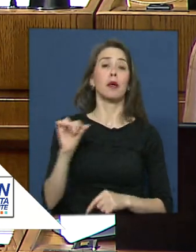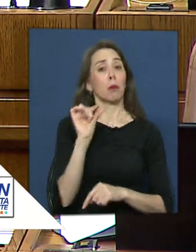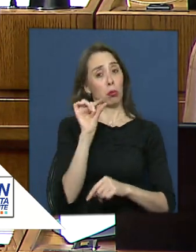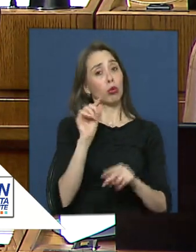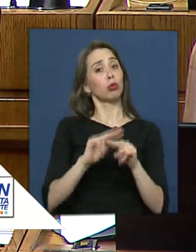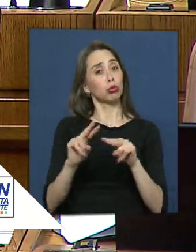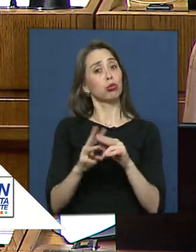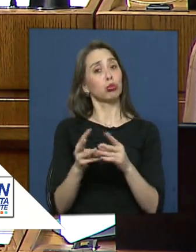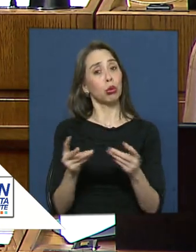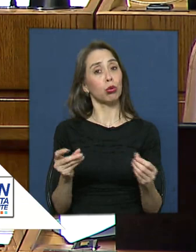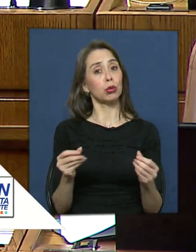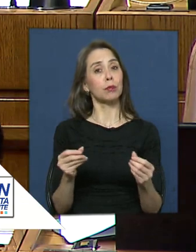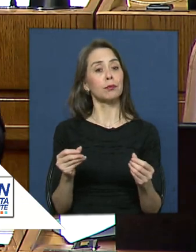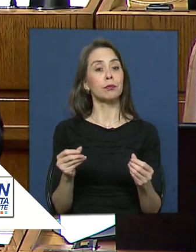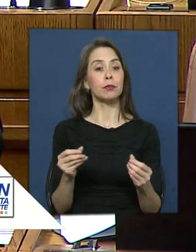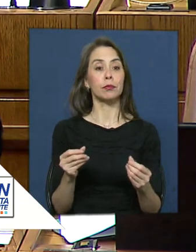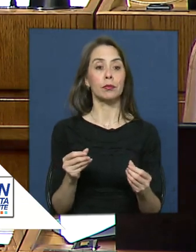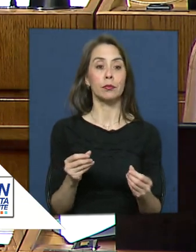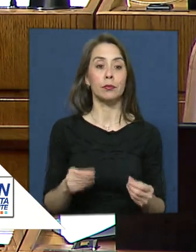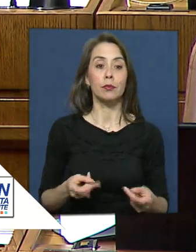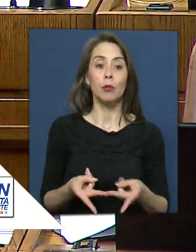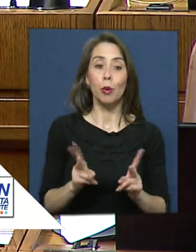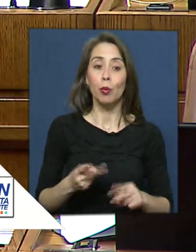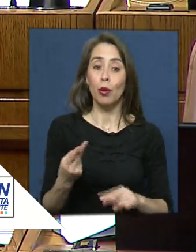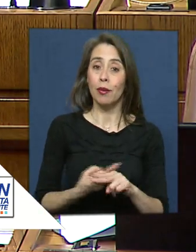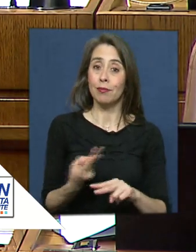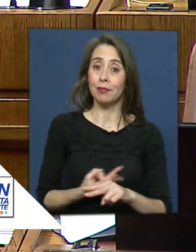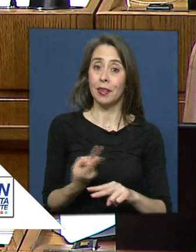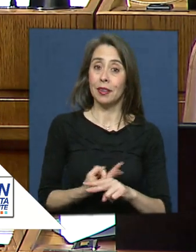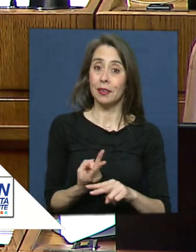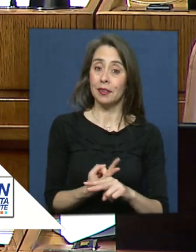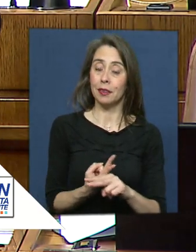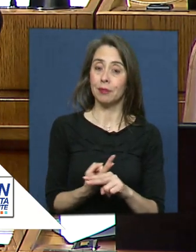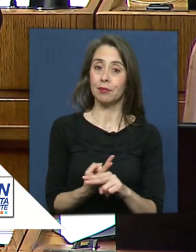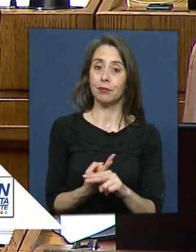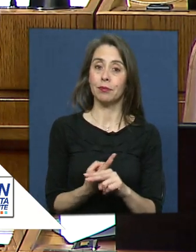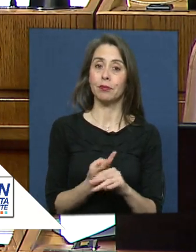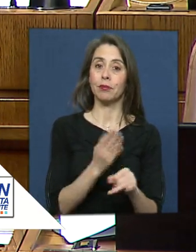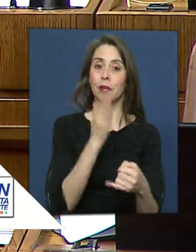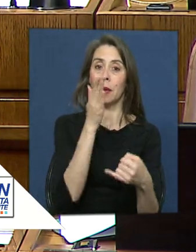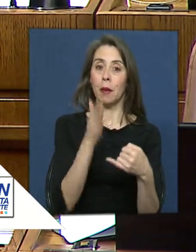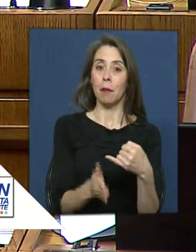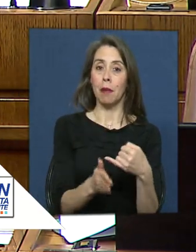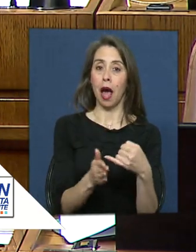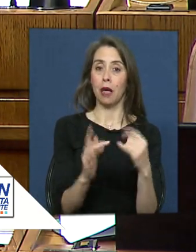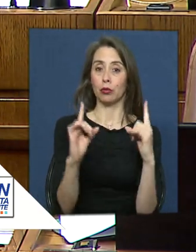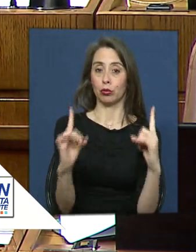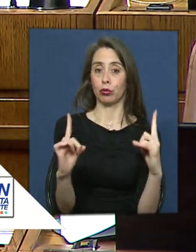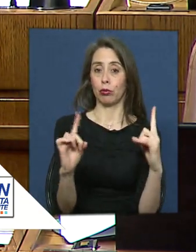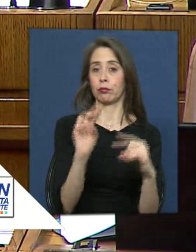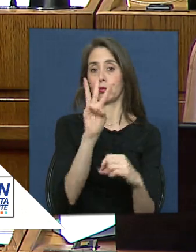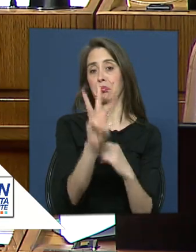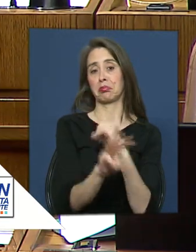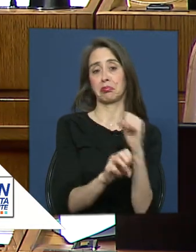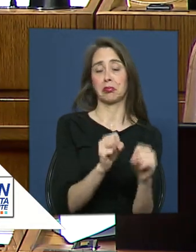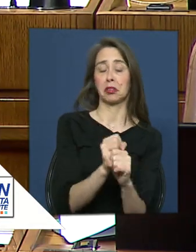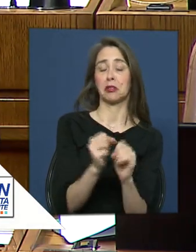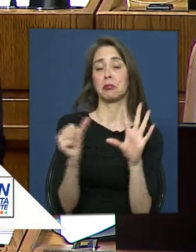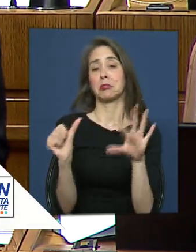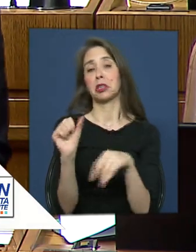porque permite que hayan estos arriendos por un plazo determinado, 3 o 6 años, depende de quiénes